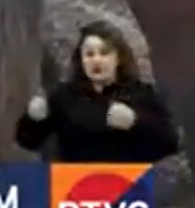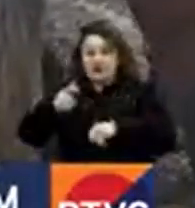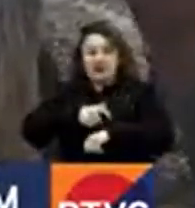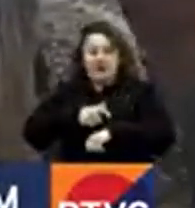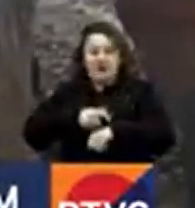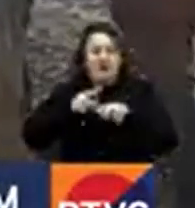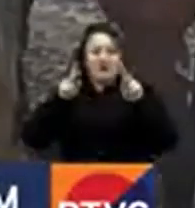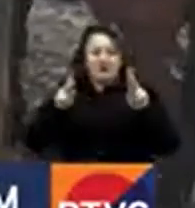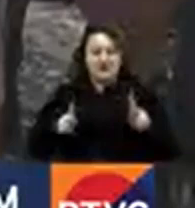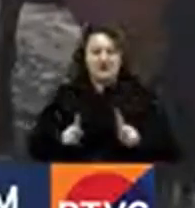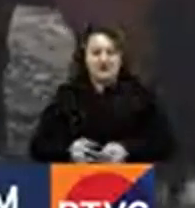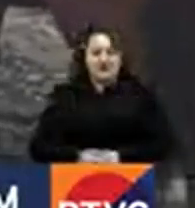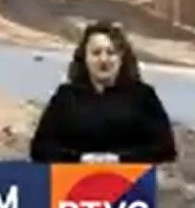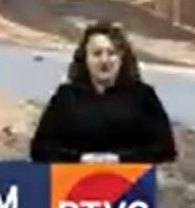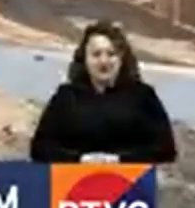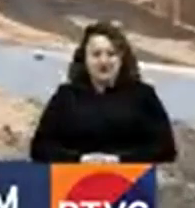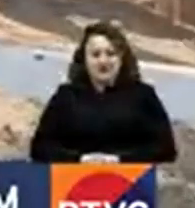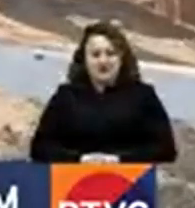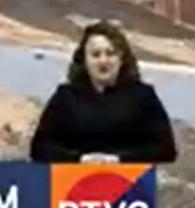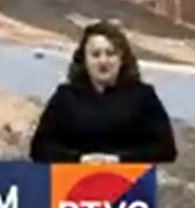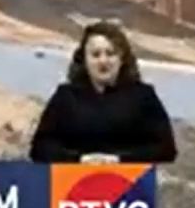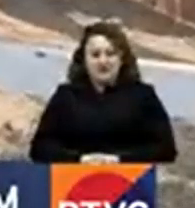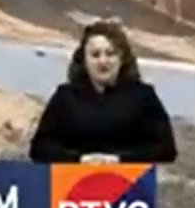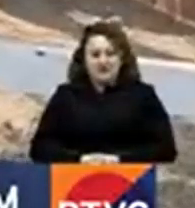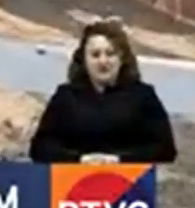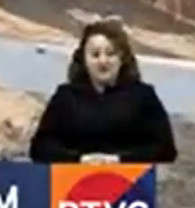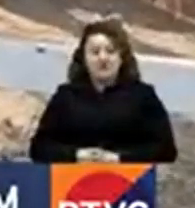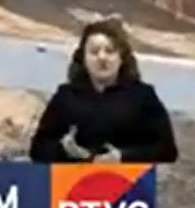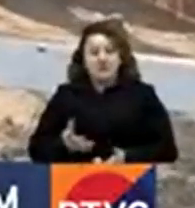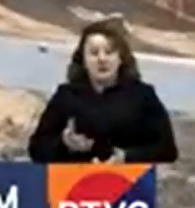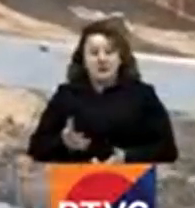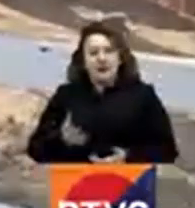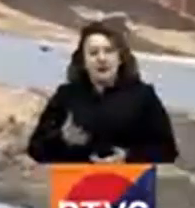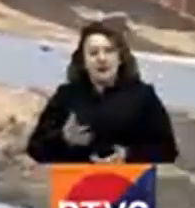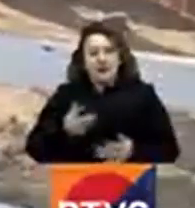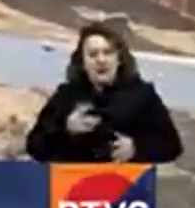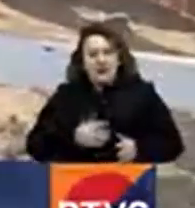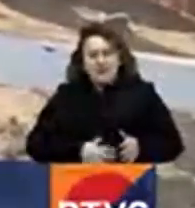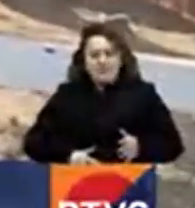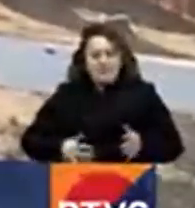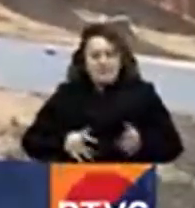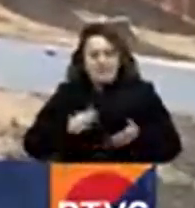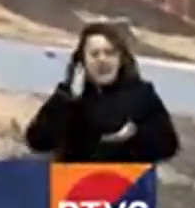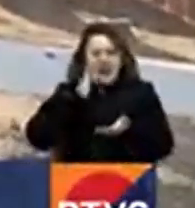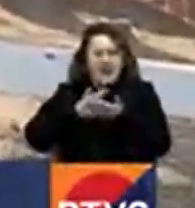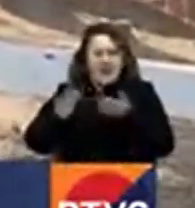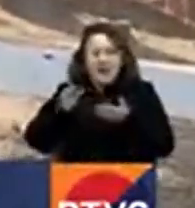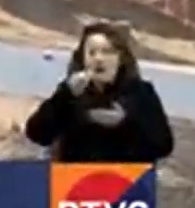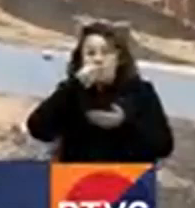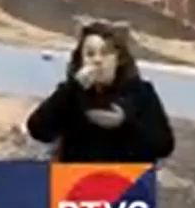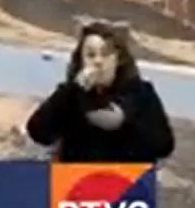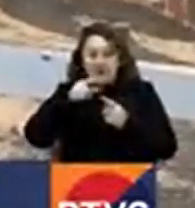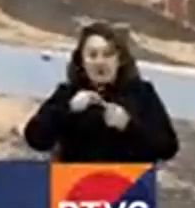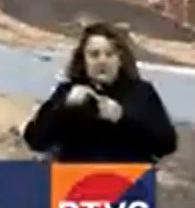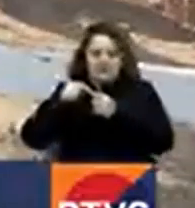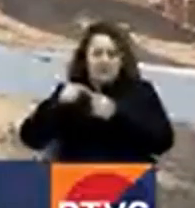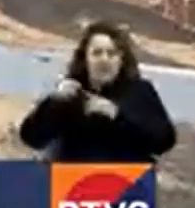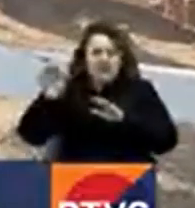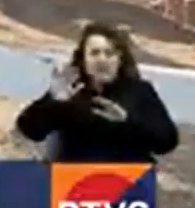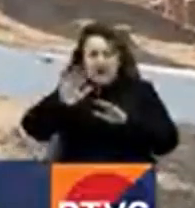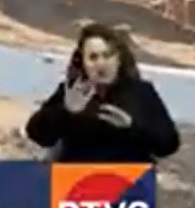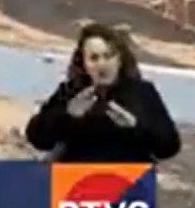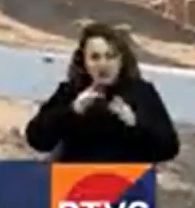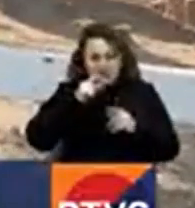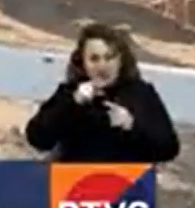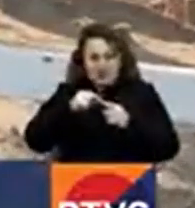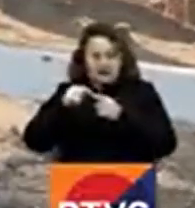descanso. Vamos a hacer desparasitación, baño especial, comida especial, donde el soldado habla con su caballo, le